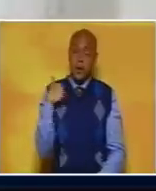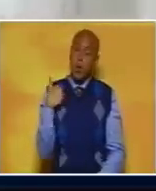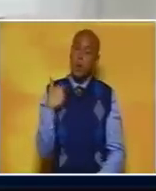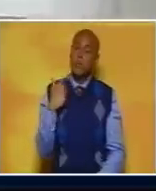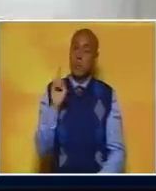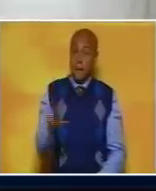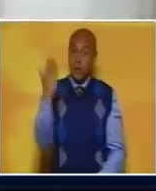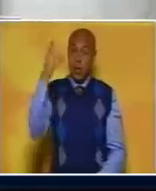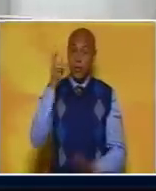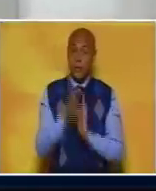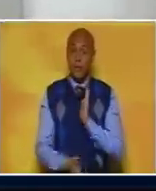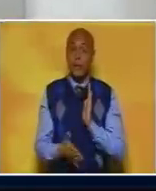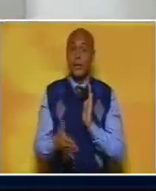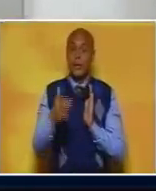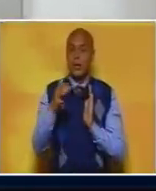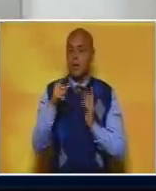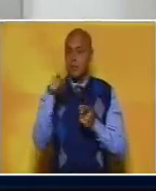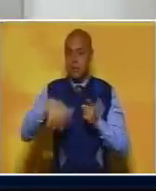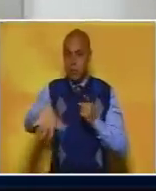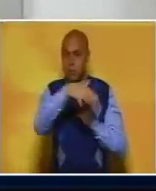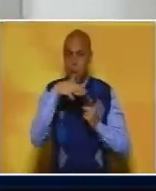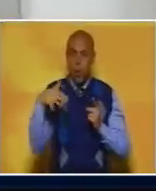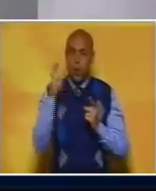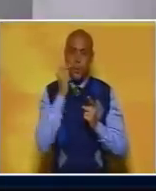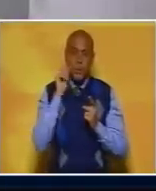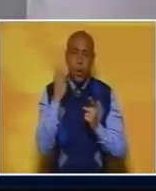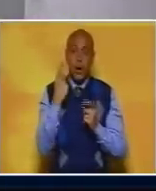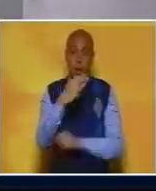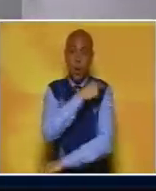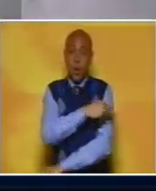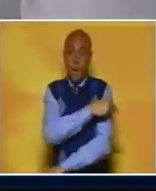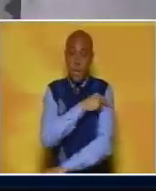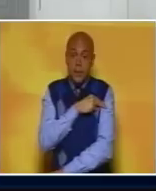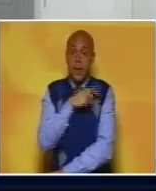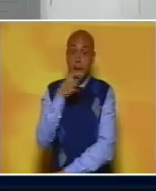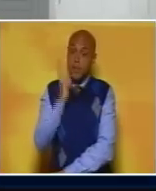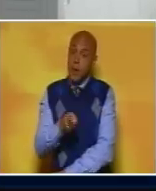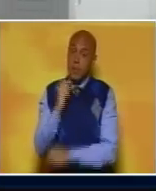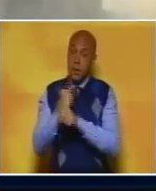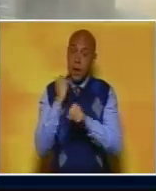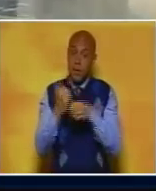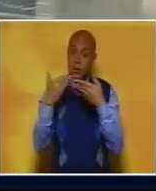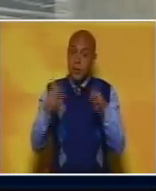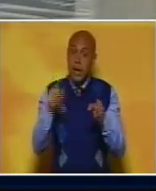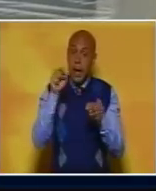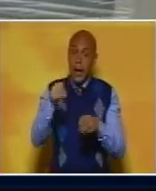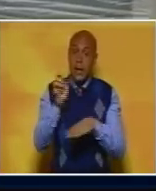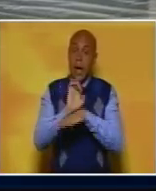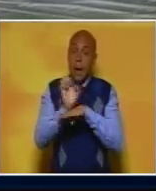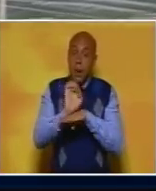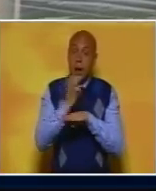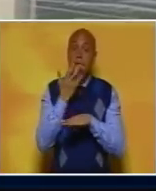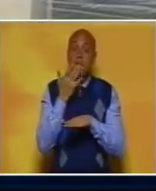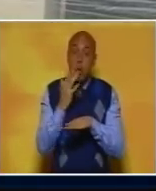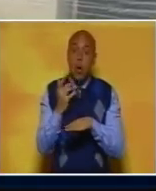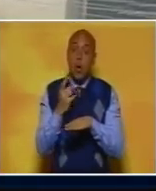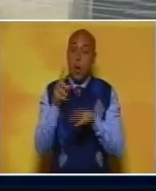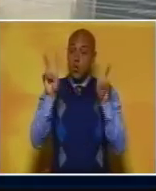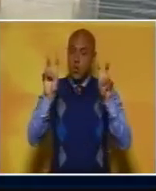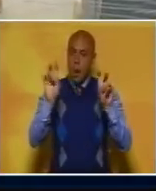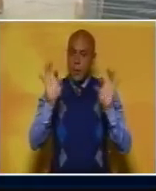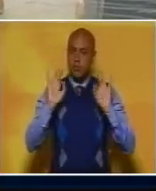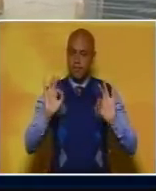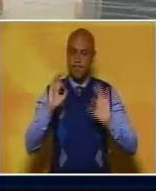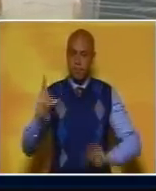que significa para todo este eje de la costa oriental el funcionamiento de una emergencia totalmente